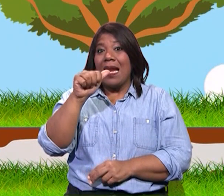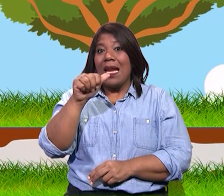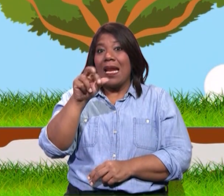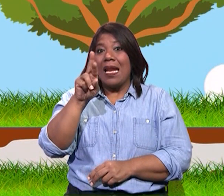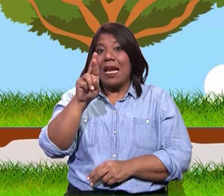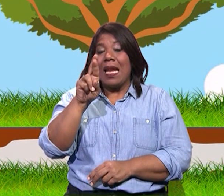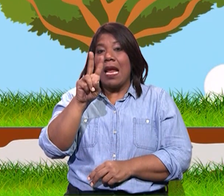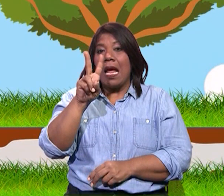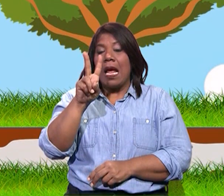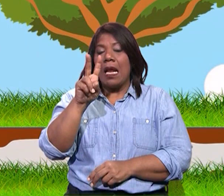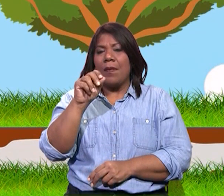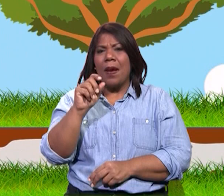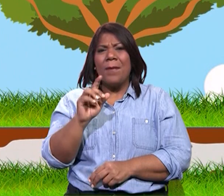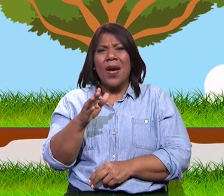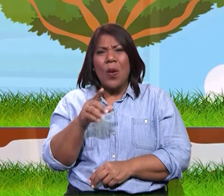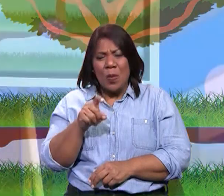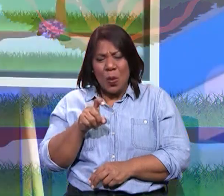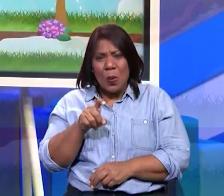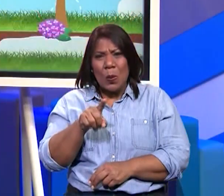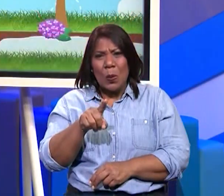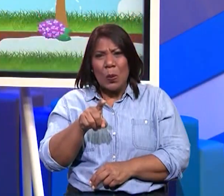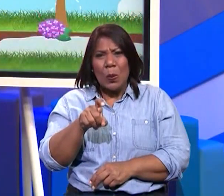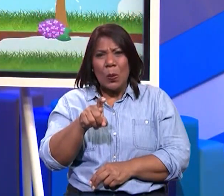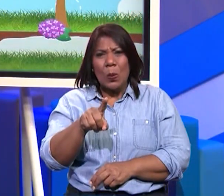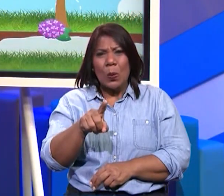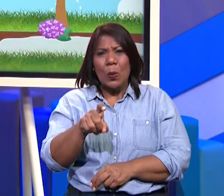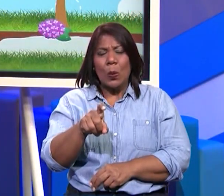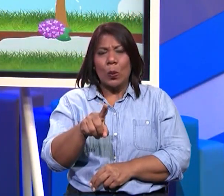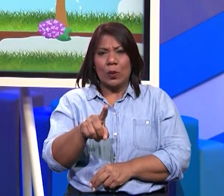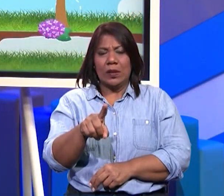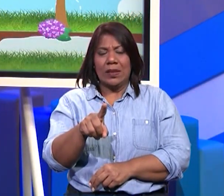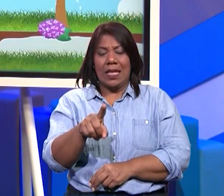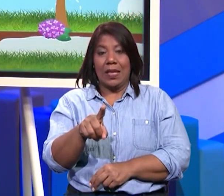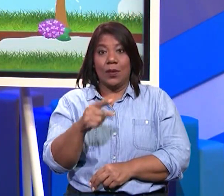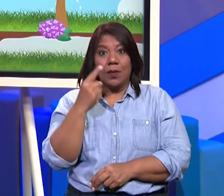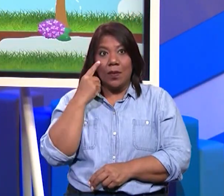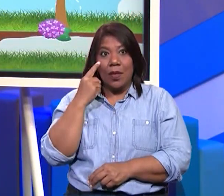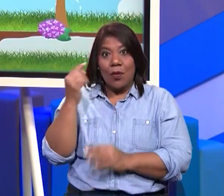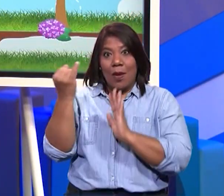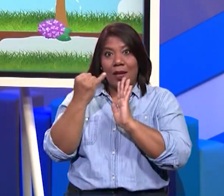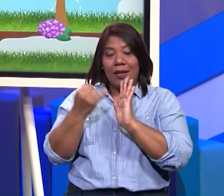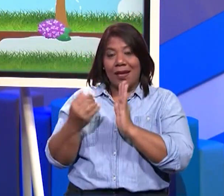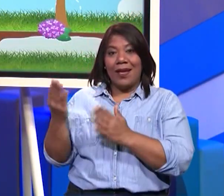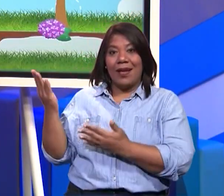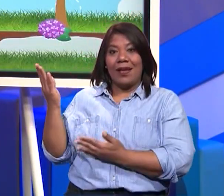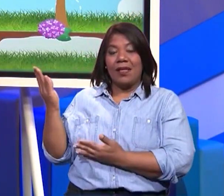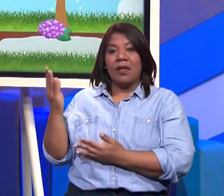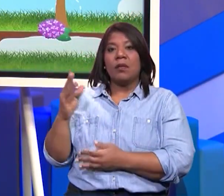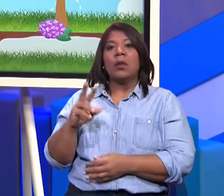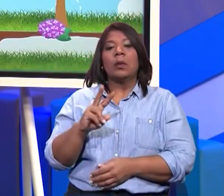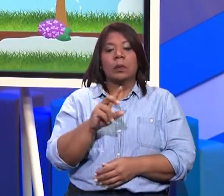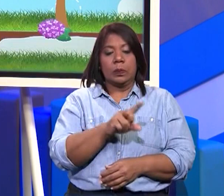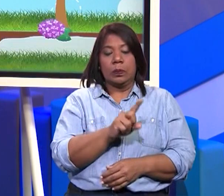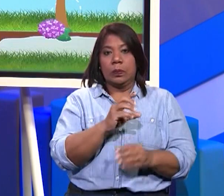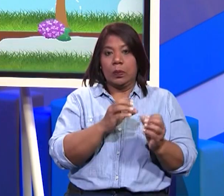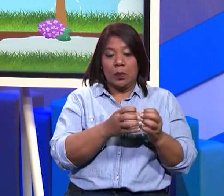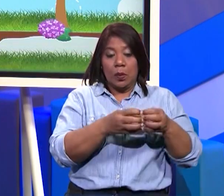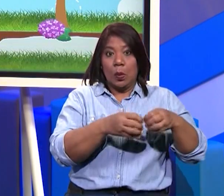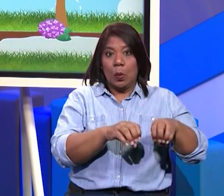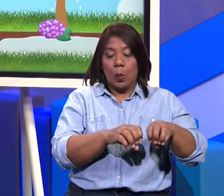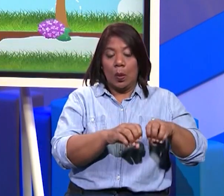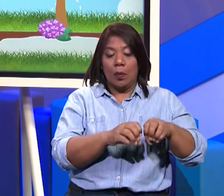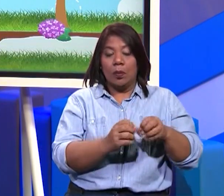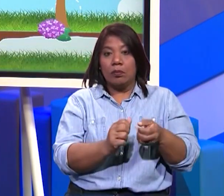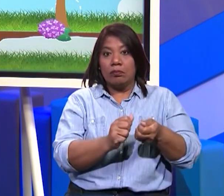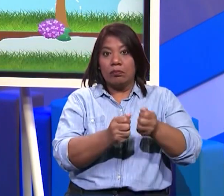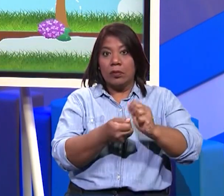ocurre dentro de la colmena, como lo pueden ver allí, encima del árbol. Después de cierto tiempo, la larva se